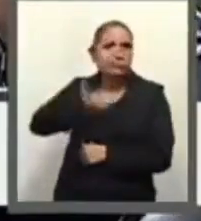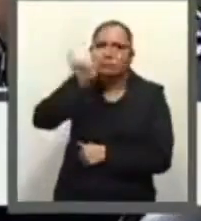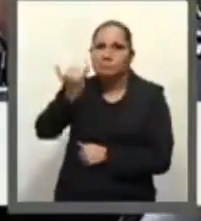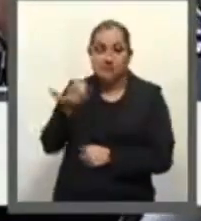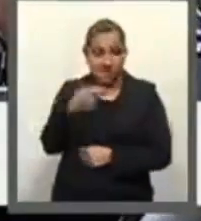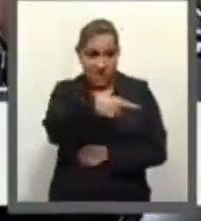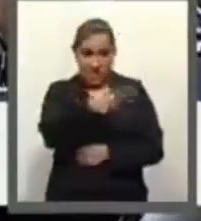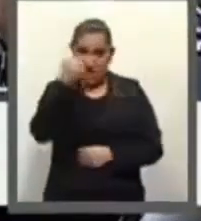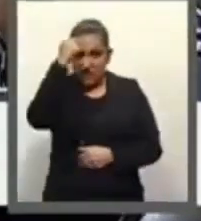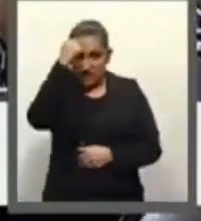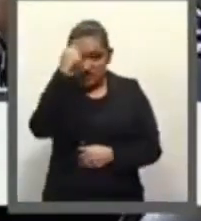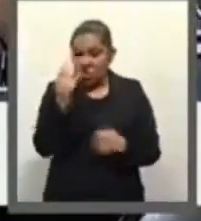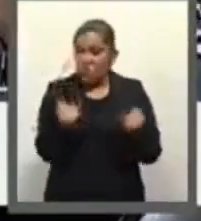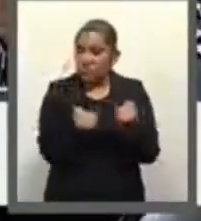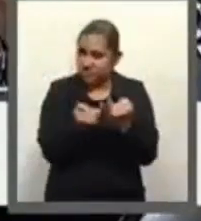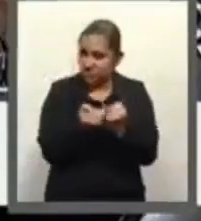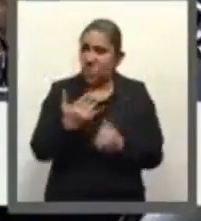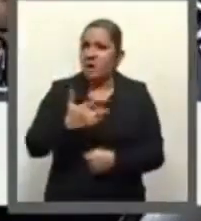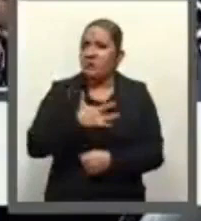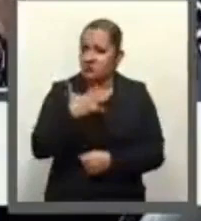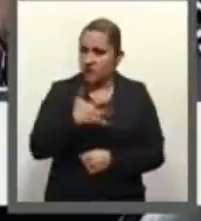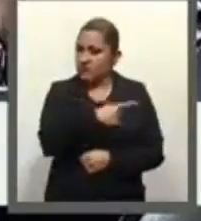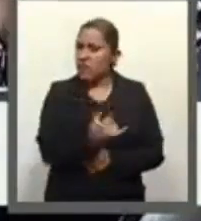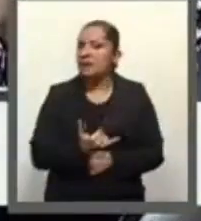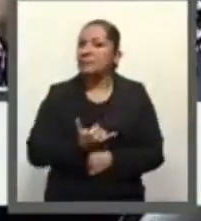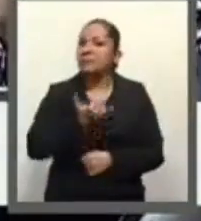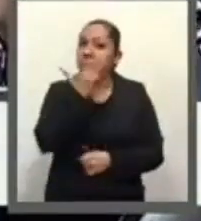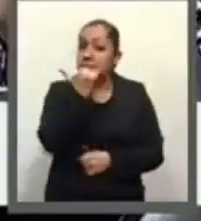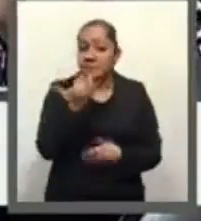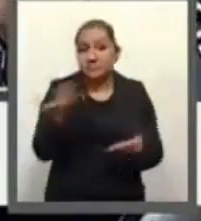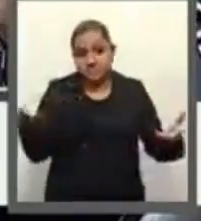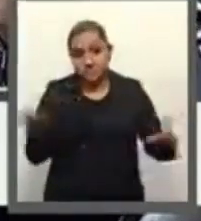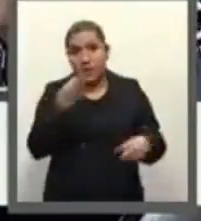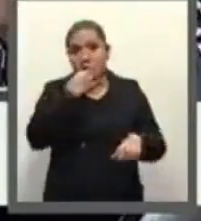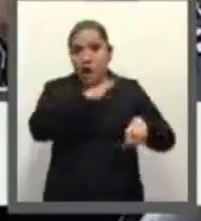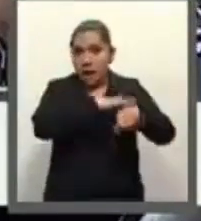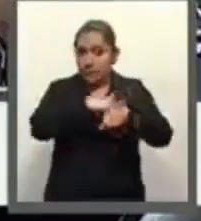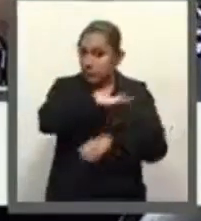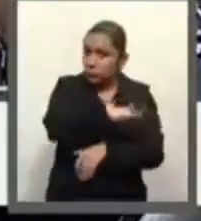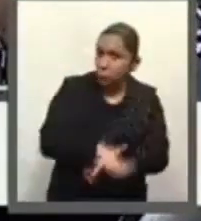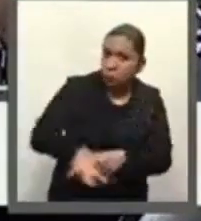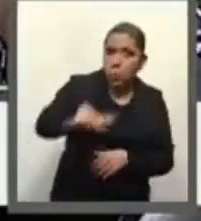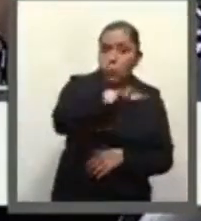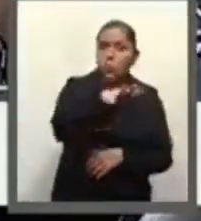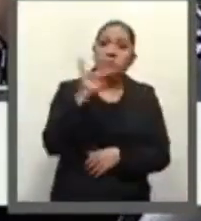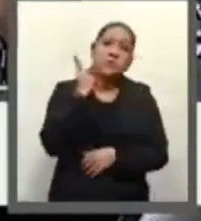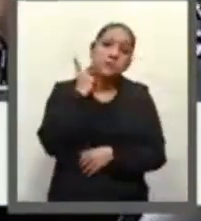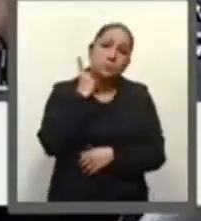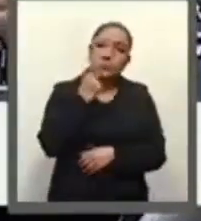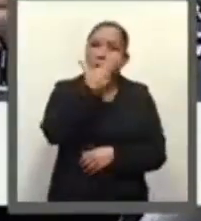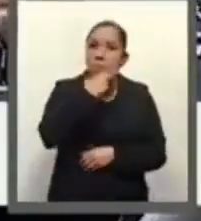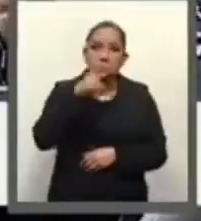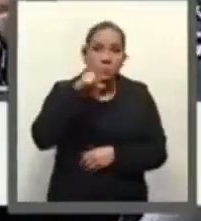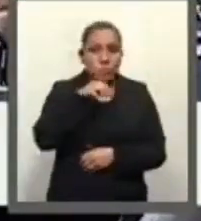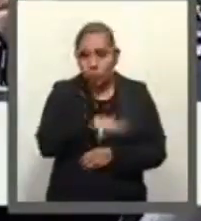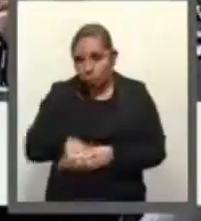que también se está equivocando todas las personas. Es un llamado para todos los diputados, es un llamado para todos los